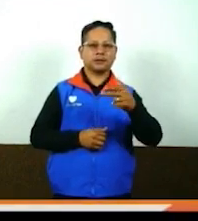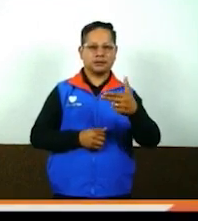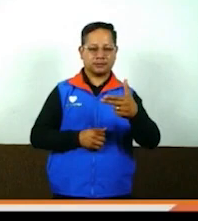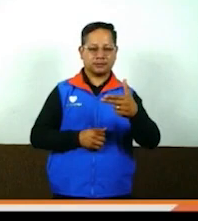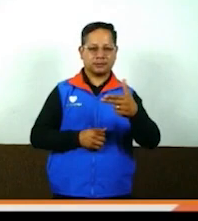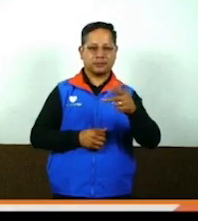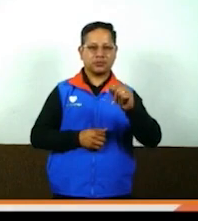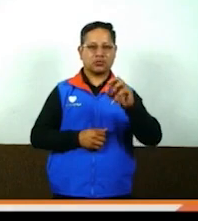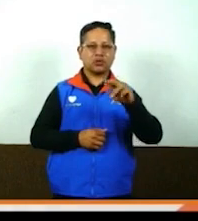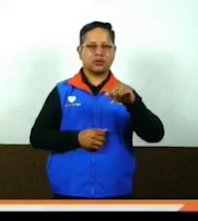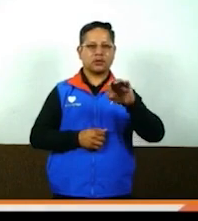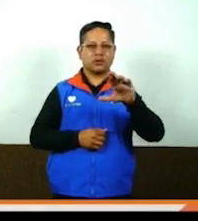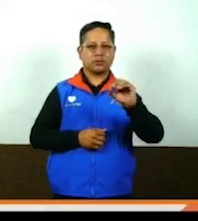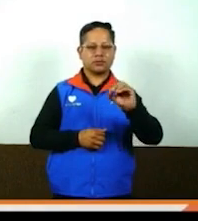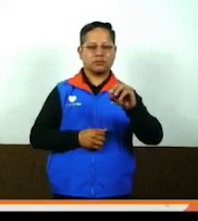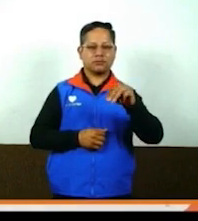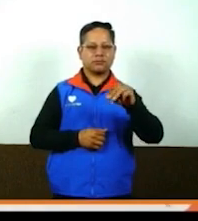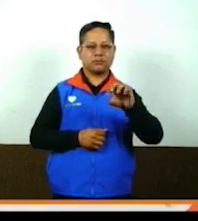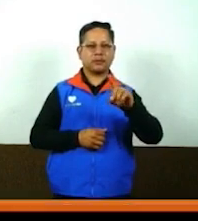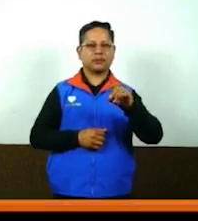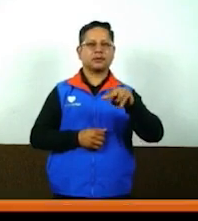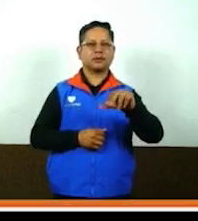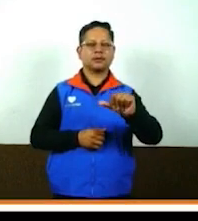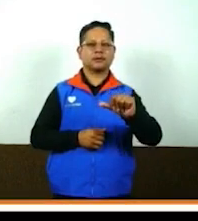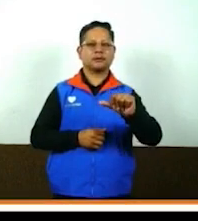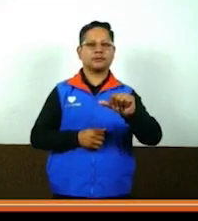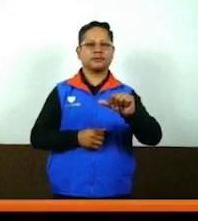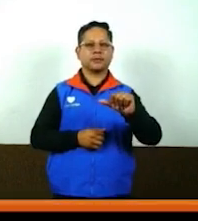Edith María Tornero Medina.